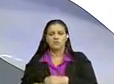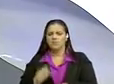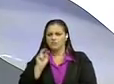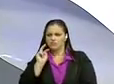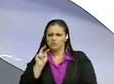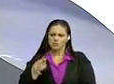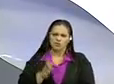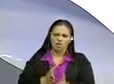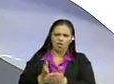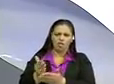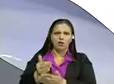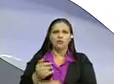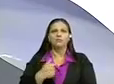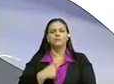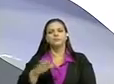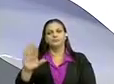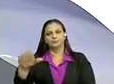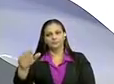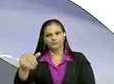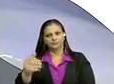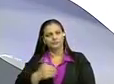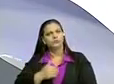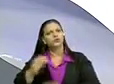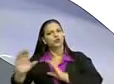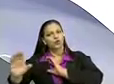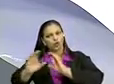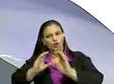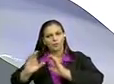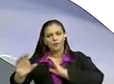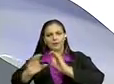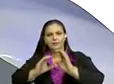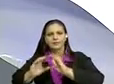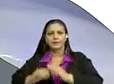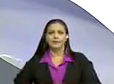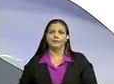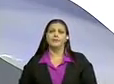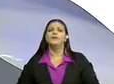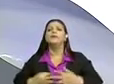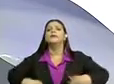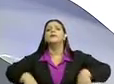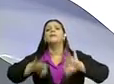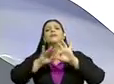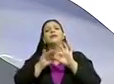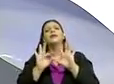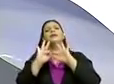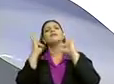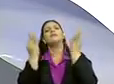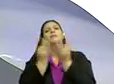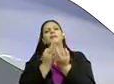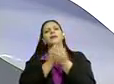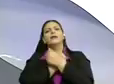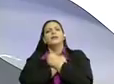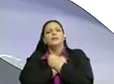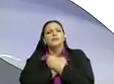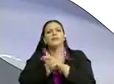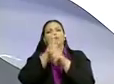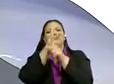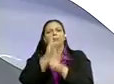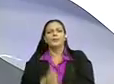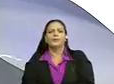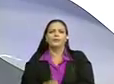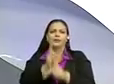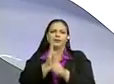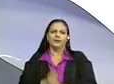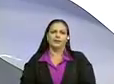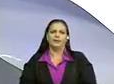unámonos, somos una familia. Si nosotros mismos no velamos por nuestra integridad, por el bienestar de los nuestros, ¿quién lo va a hacer? Hay que